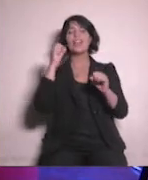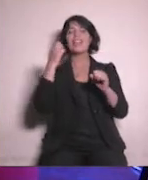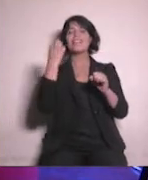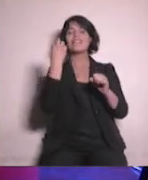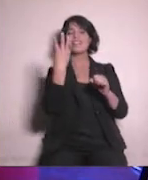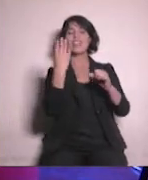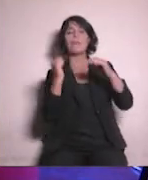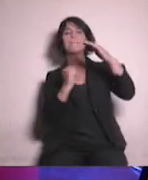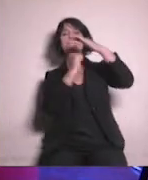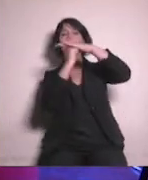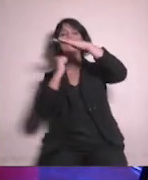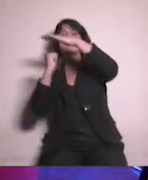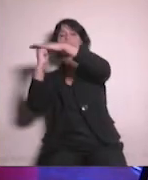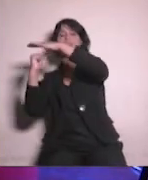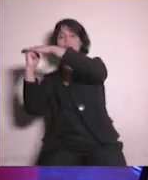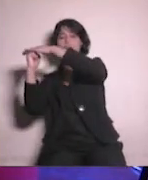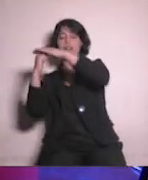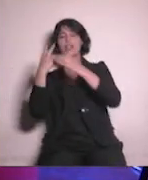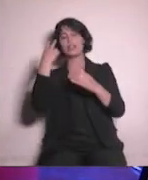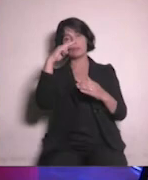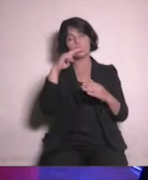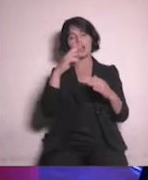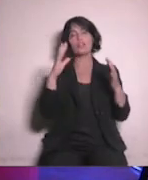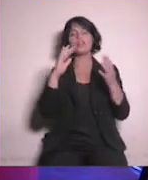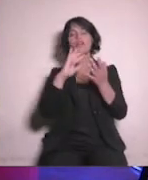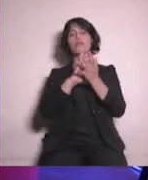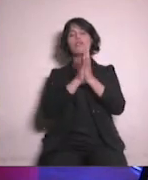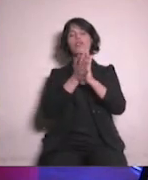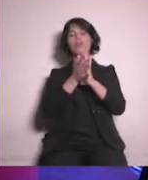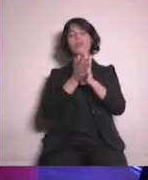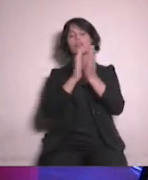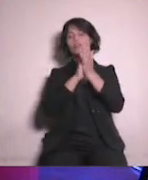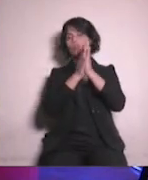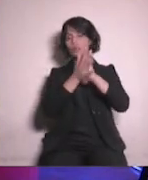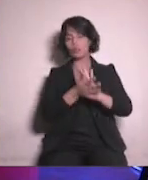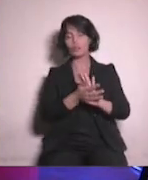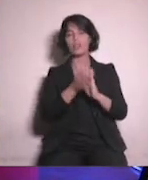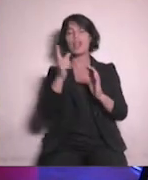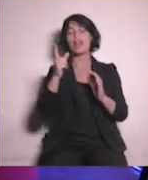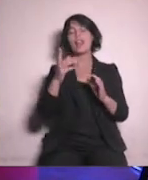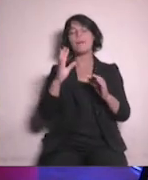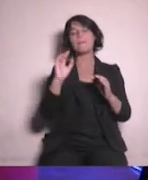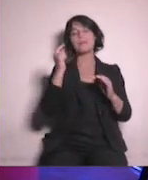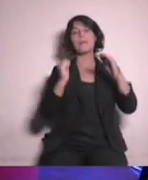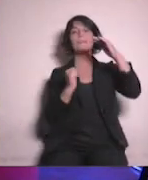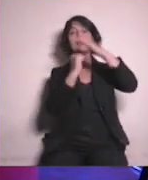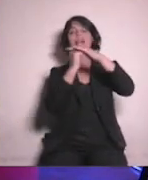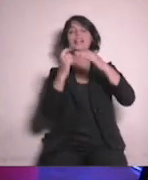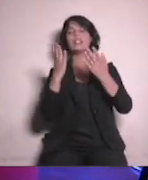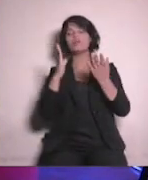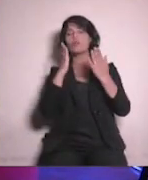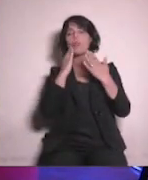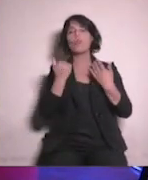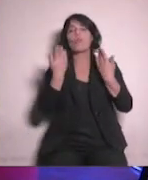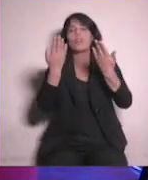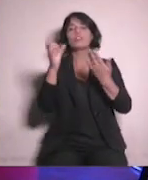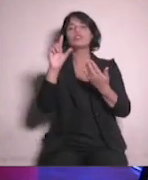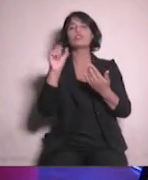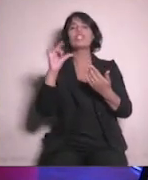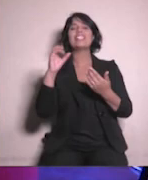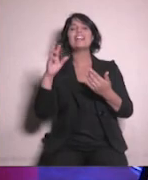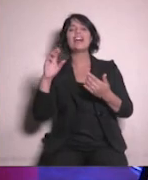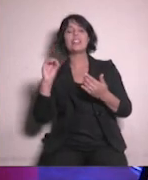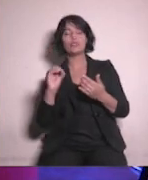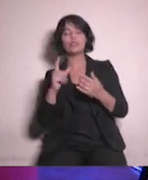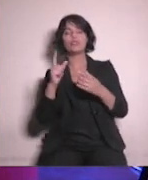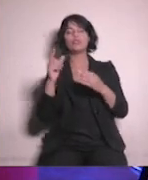y hay que mirarlo en forma integral. Y el pilar uno es el pilar solidario, es el pilar donde hay un sistema de